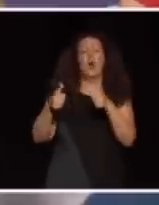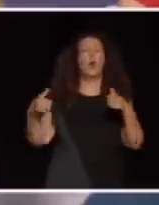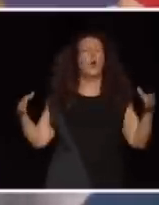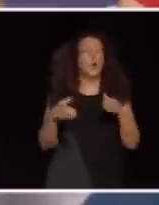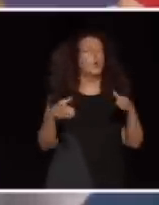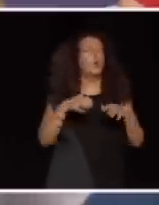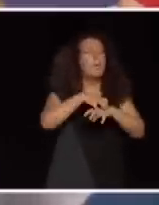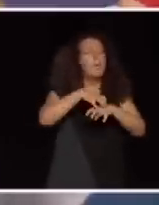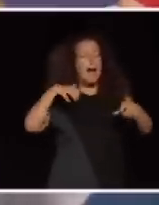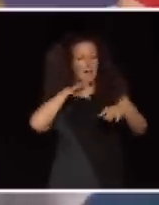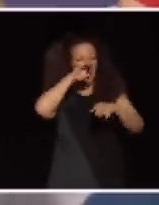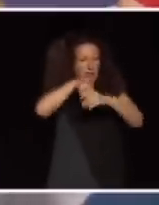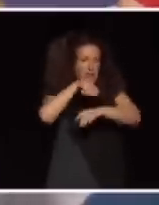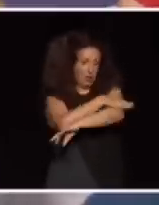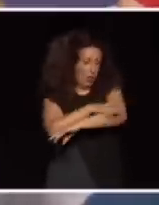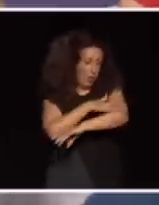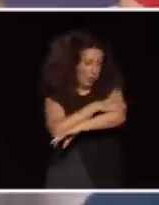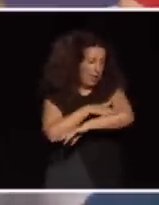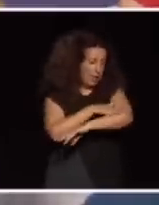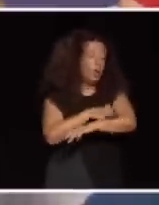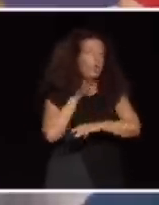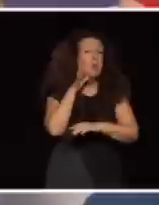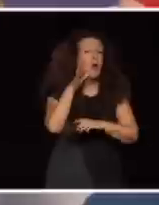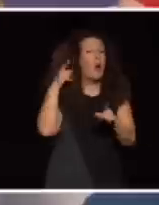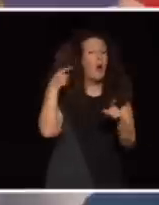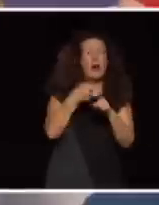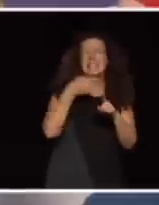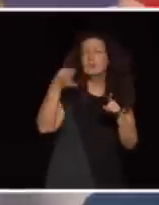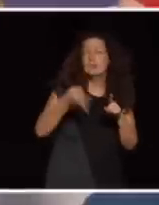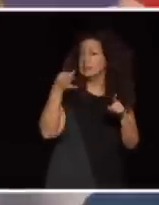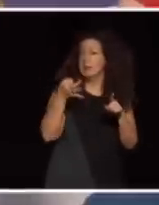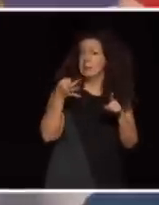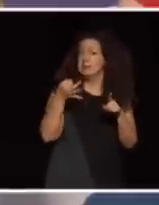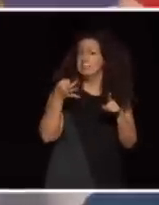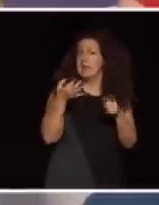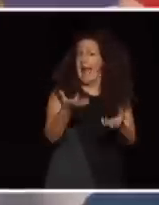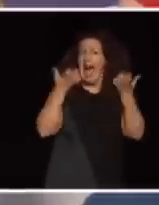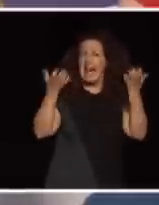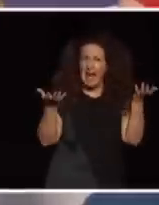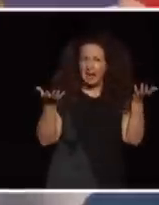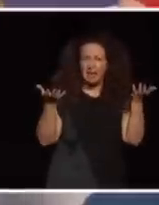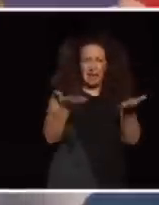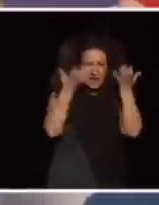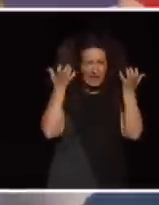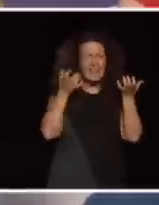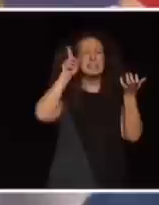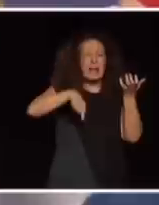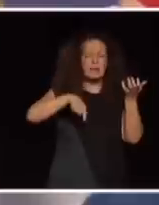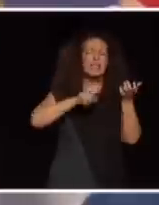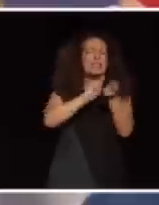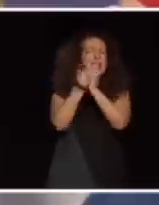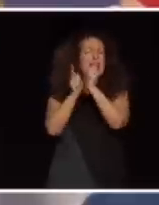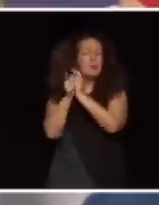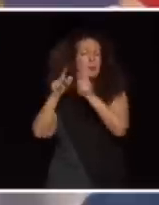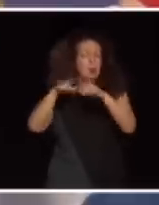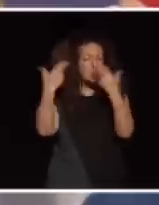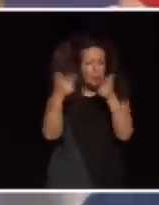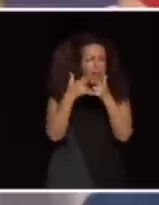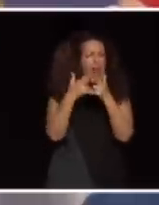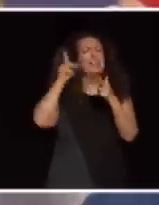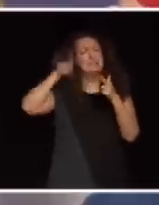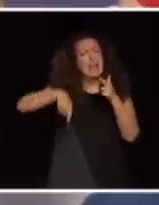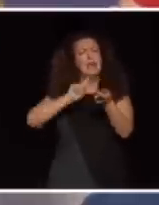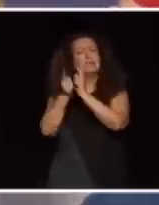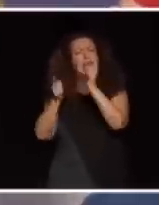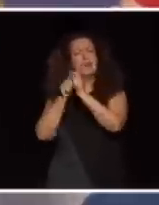Gobierno, precisamente porque nuestro objetivo siempre ha sido ganar y ha sido profundizar las transformaciones sociales y feministas